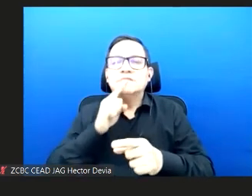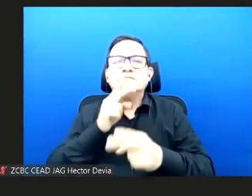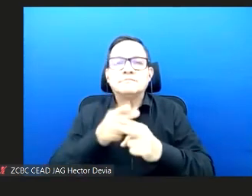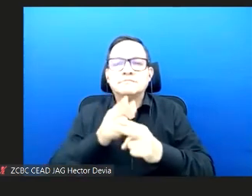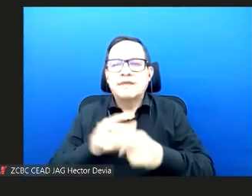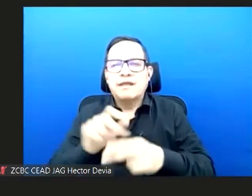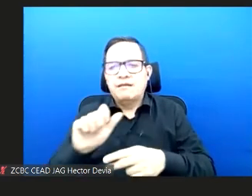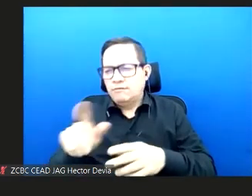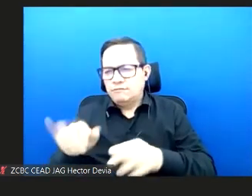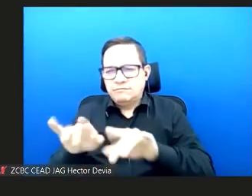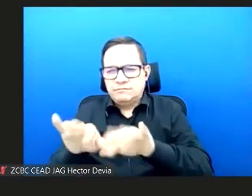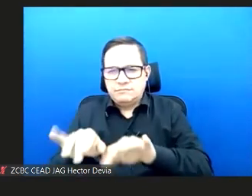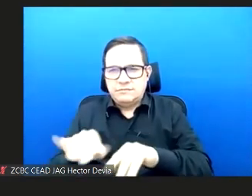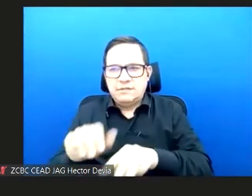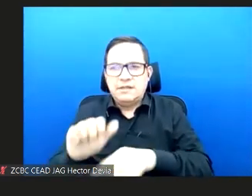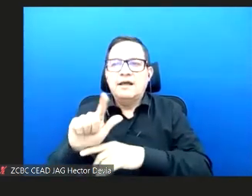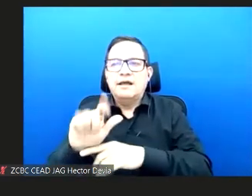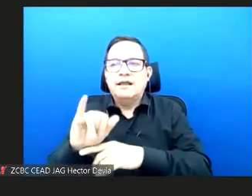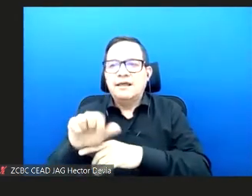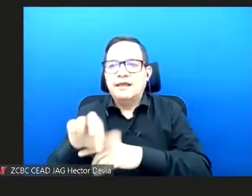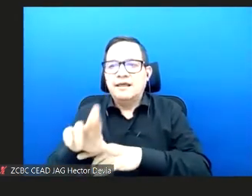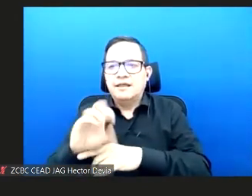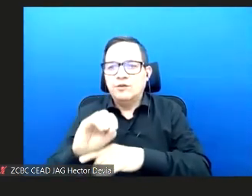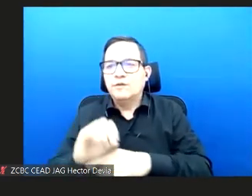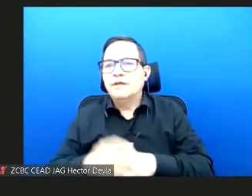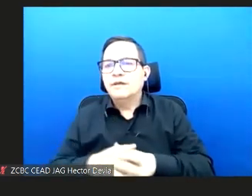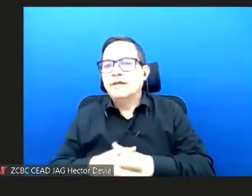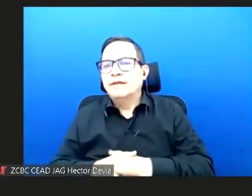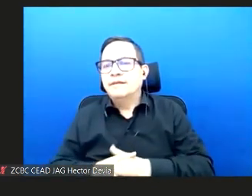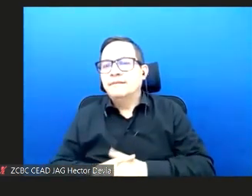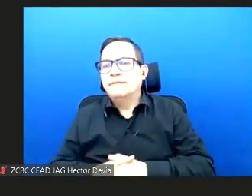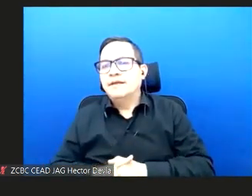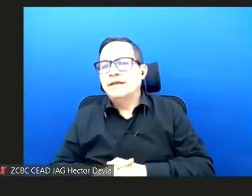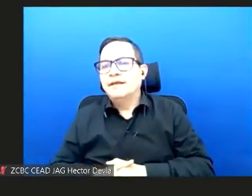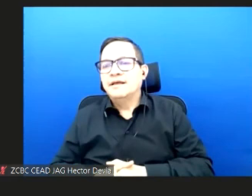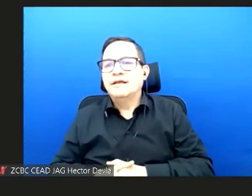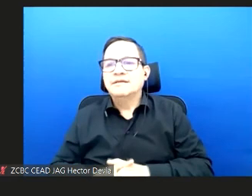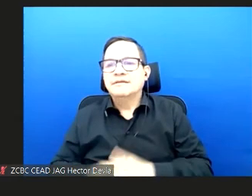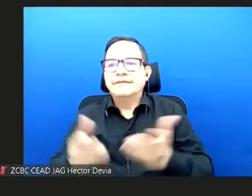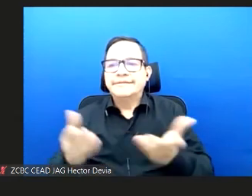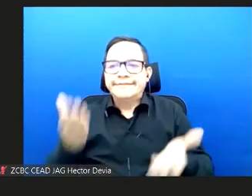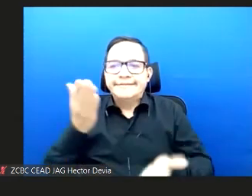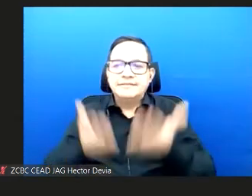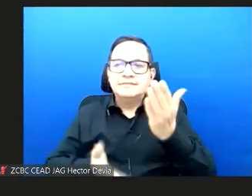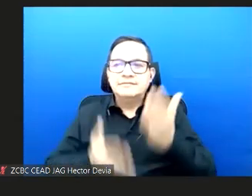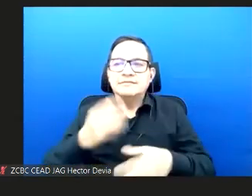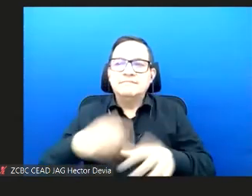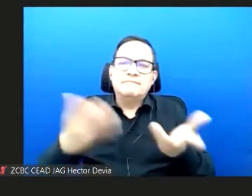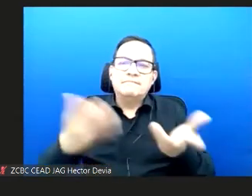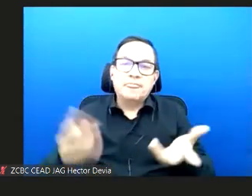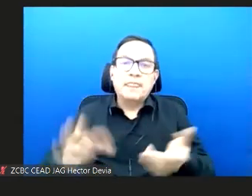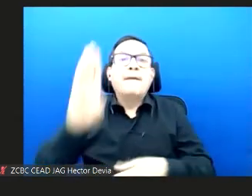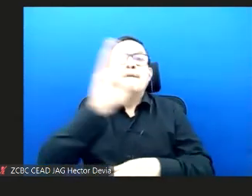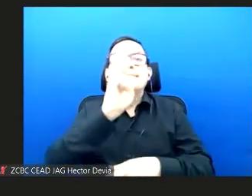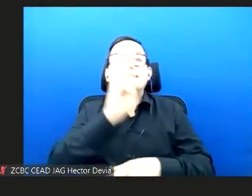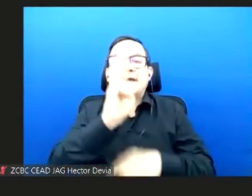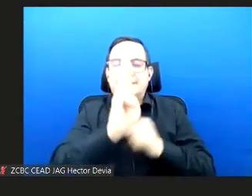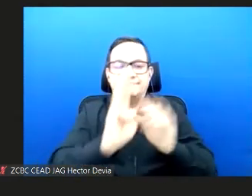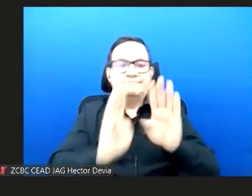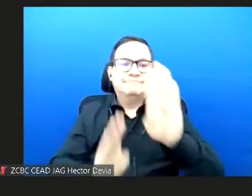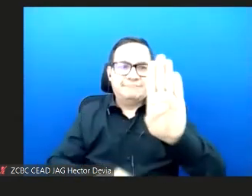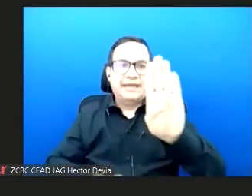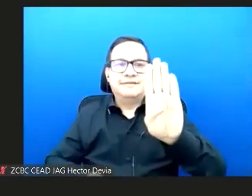sí, yo sé que me había aparecido ya, pero bueno, la manera de representarlo es B, nuestro conjunto de